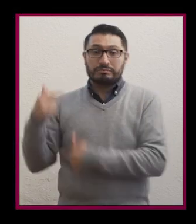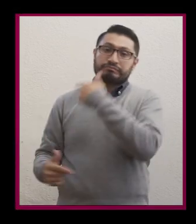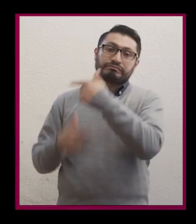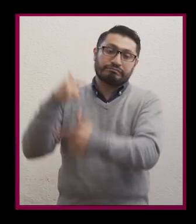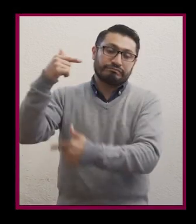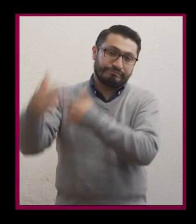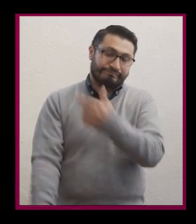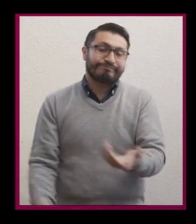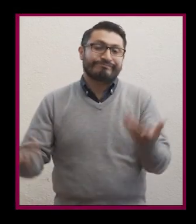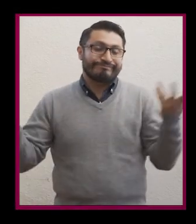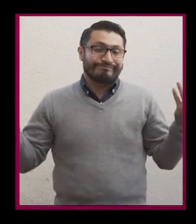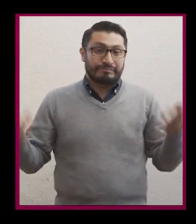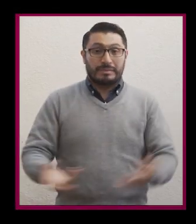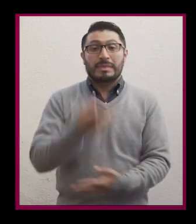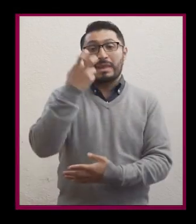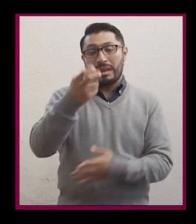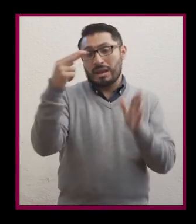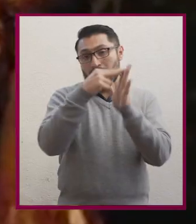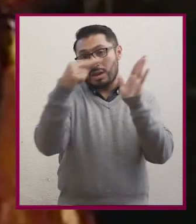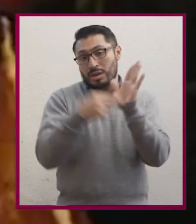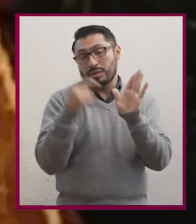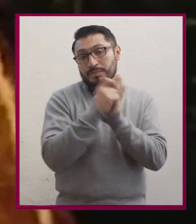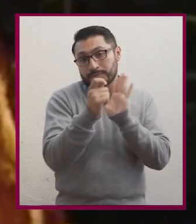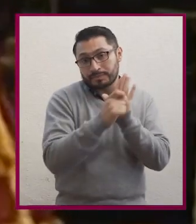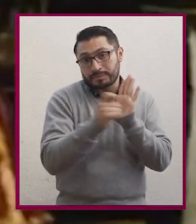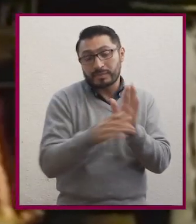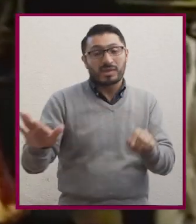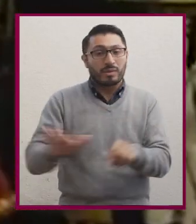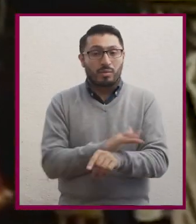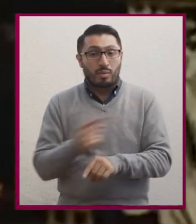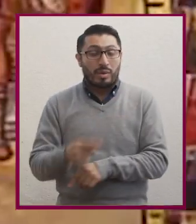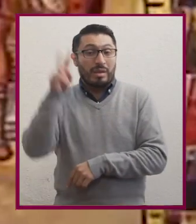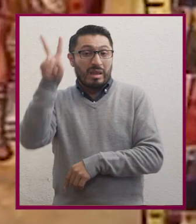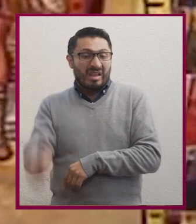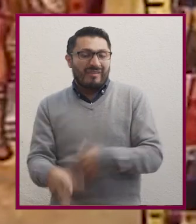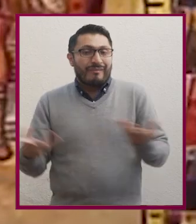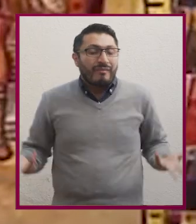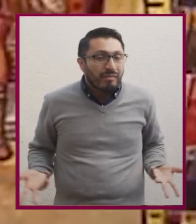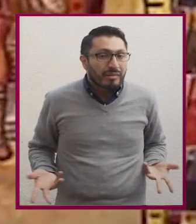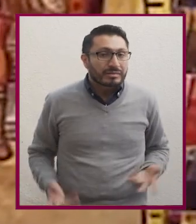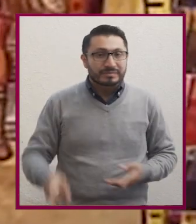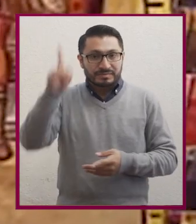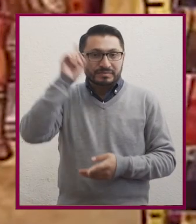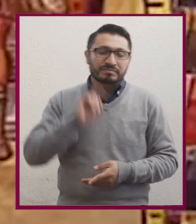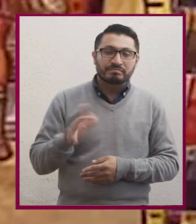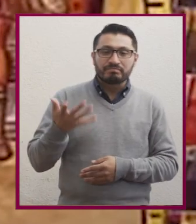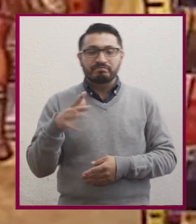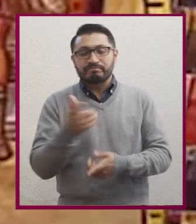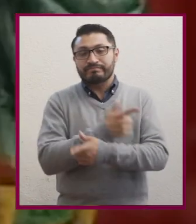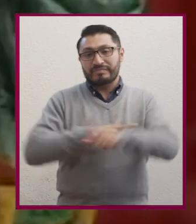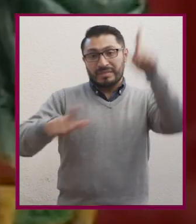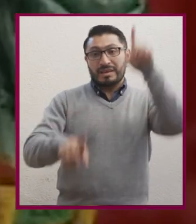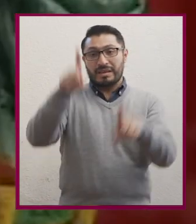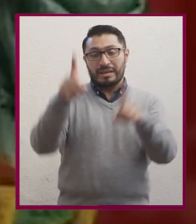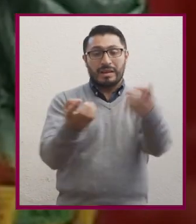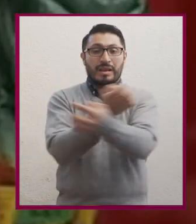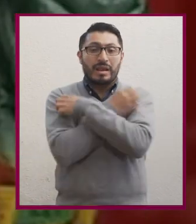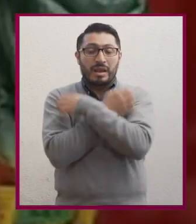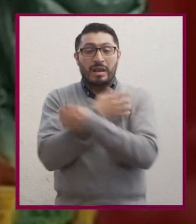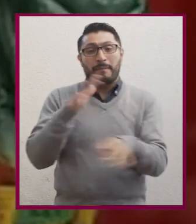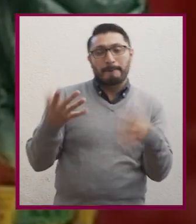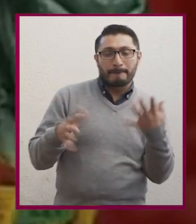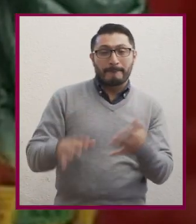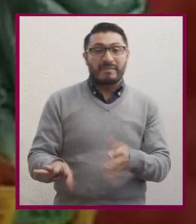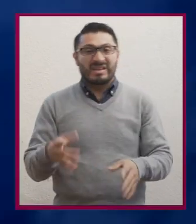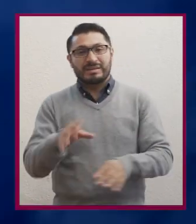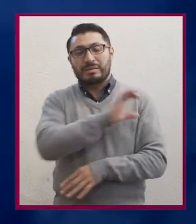Por supuesto, esta era la norma escrita, porque en la realidad las mujeres eran más o menos libres según la educación más o menos